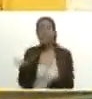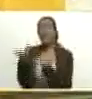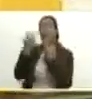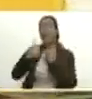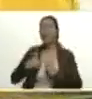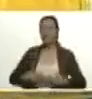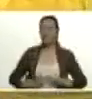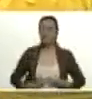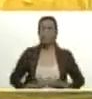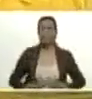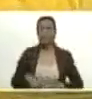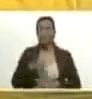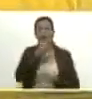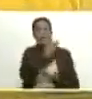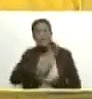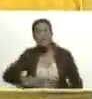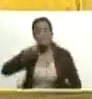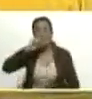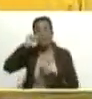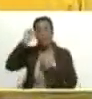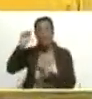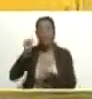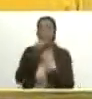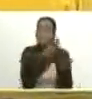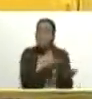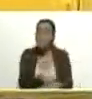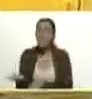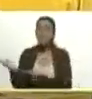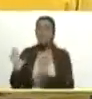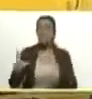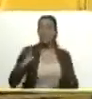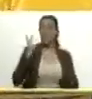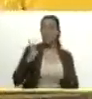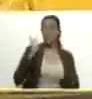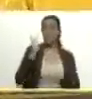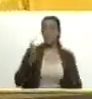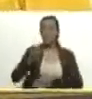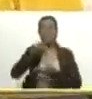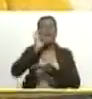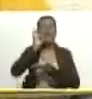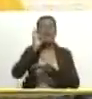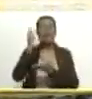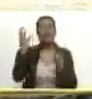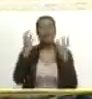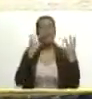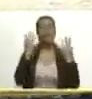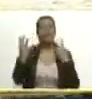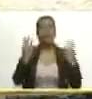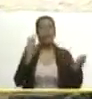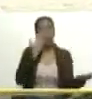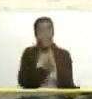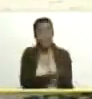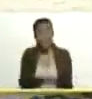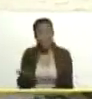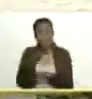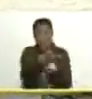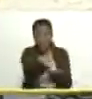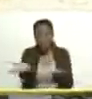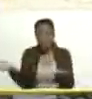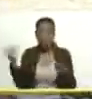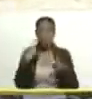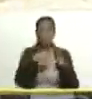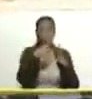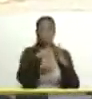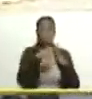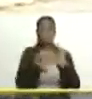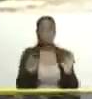Bueno, presidente, bienvenido aquí a este gran evento del café. Bueno, aquí le estamos presentando de